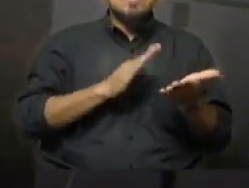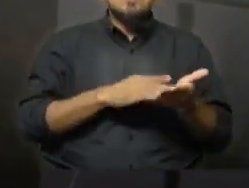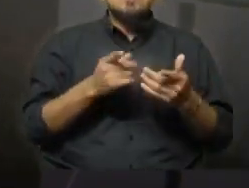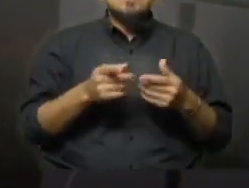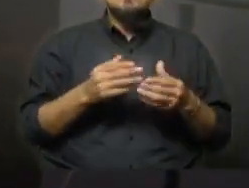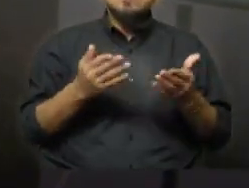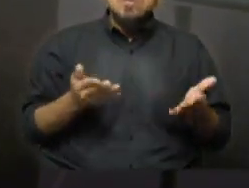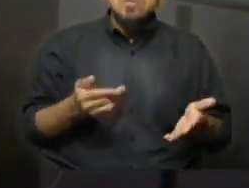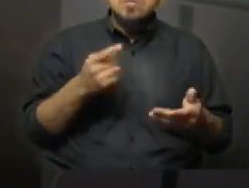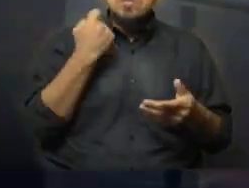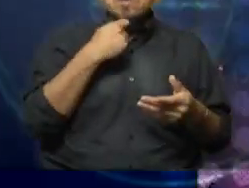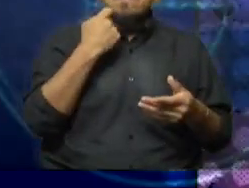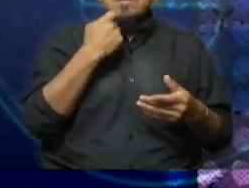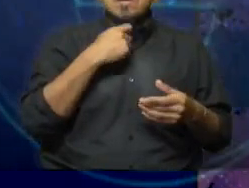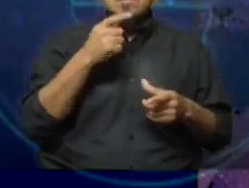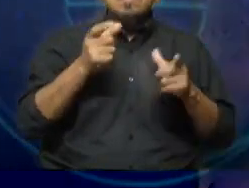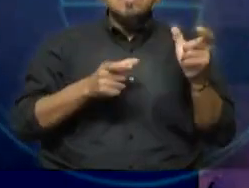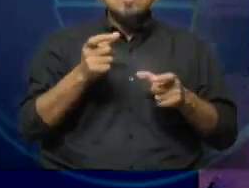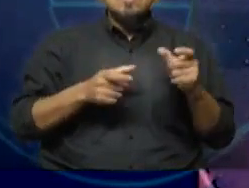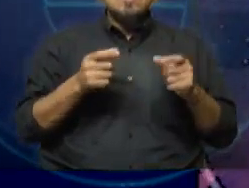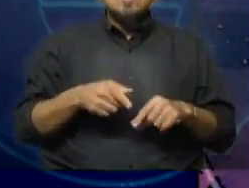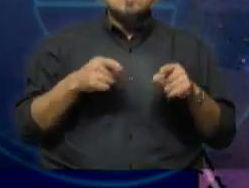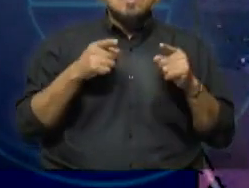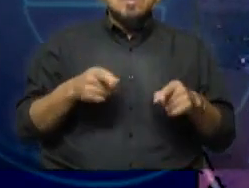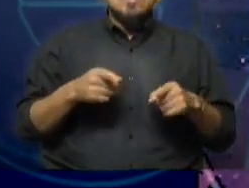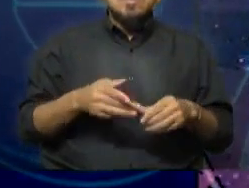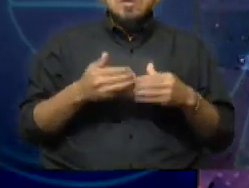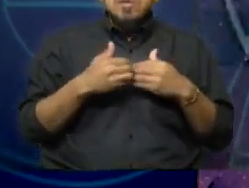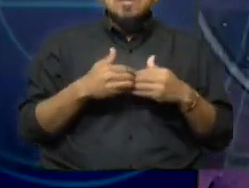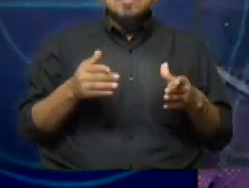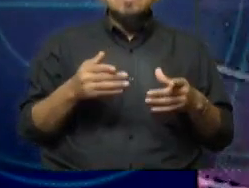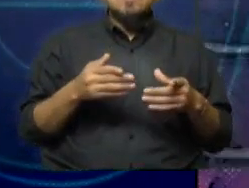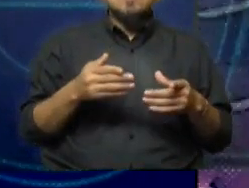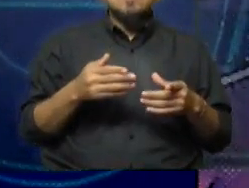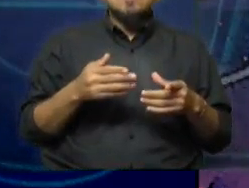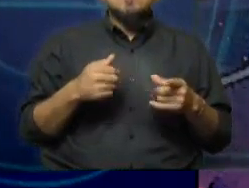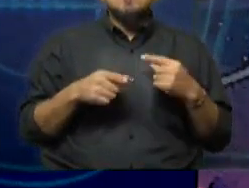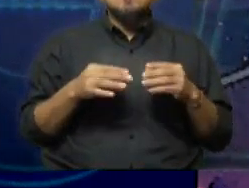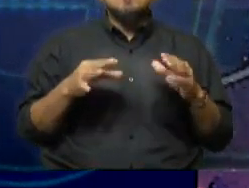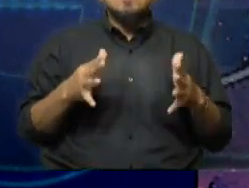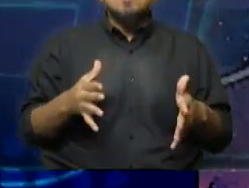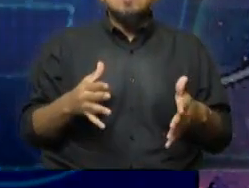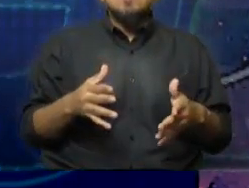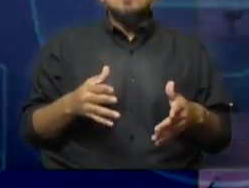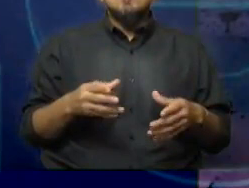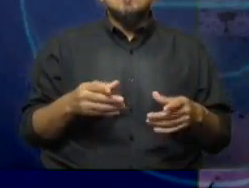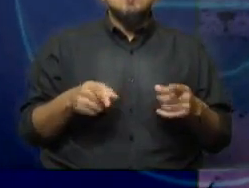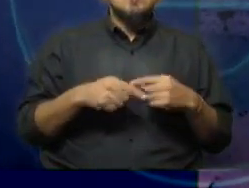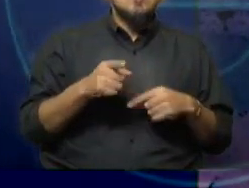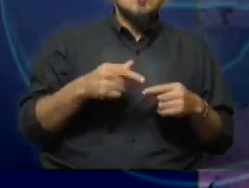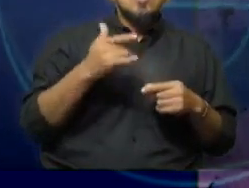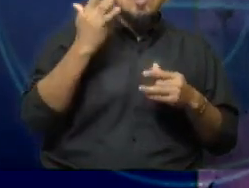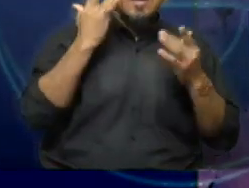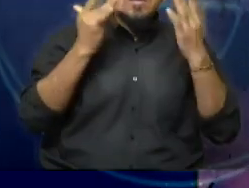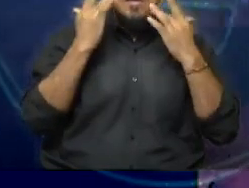upa, mirá, faltó gente acá. Claro. Y ahí recién empieza el insight de, bueno, ¿y qué pasará? ¿Y dónde están las artistas?